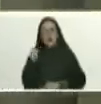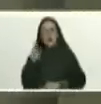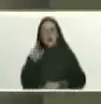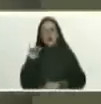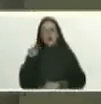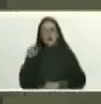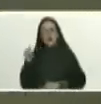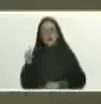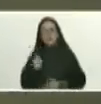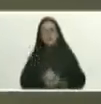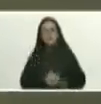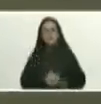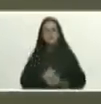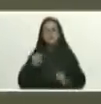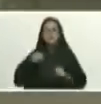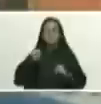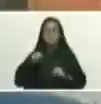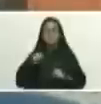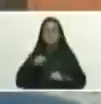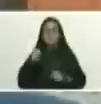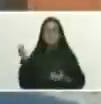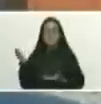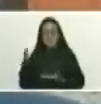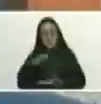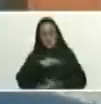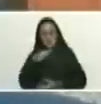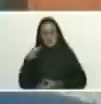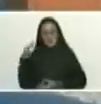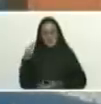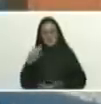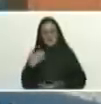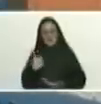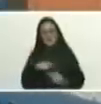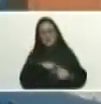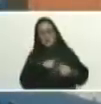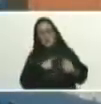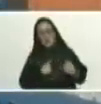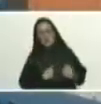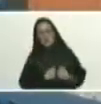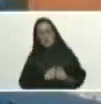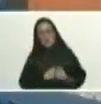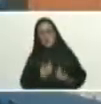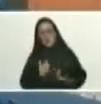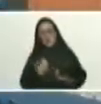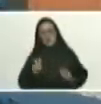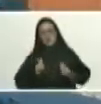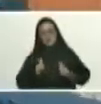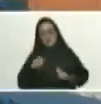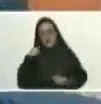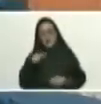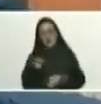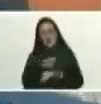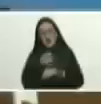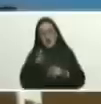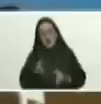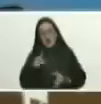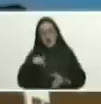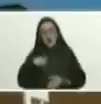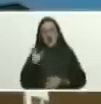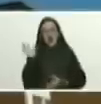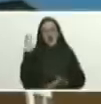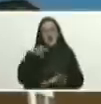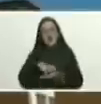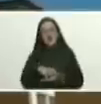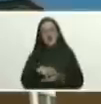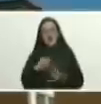adelante. Señor presidente, decirle desde mi corazón de mujer aragüeña, de mujer gobernadora, que el